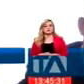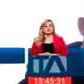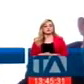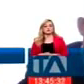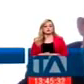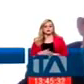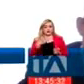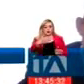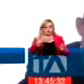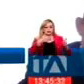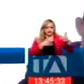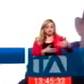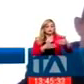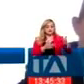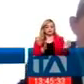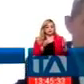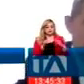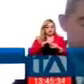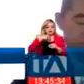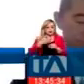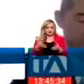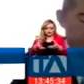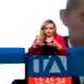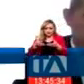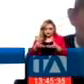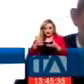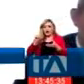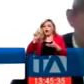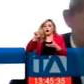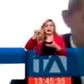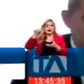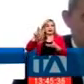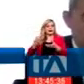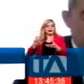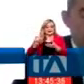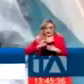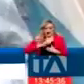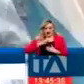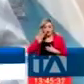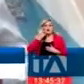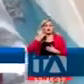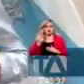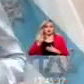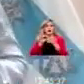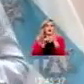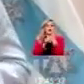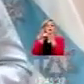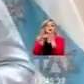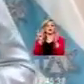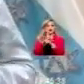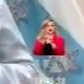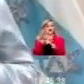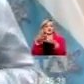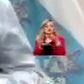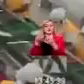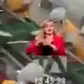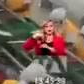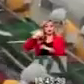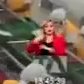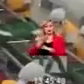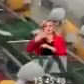contenedor y en los empaques exteriores trazos de ARN de coronavirus. Según el ministro de Producción y Comercio Exterior,